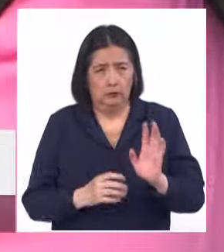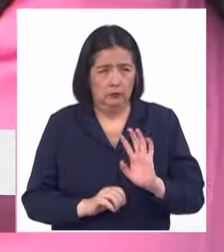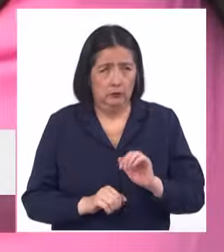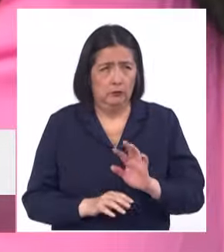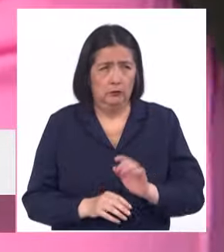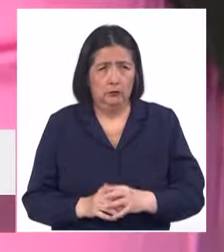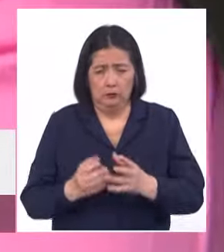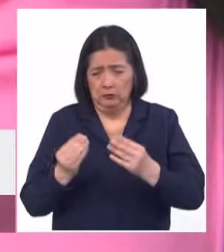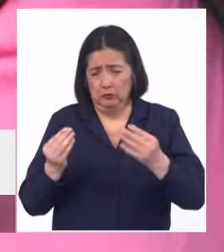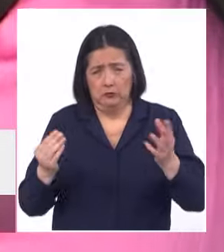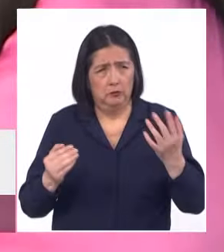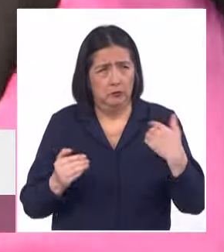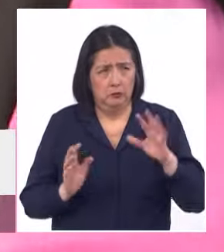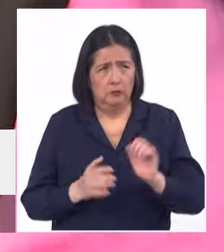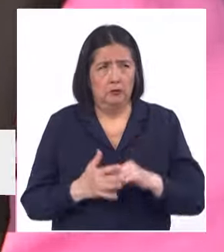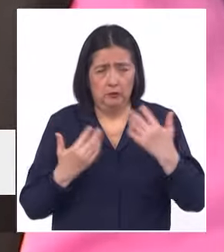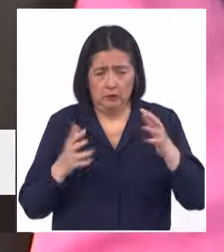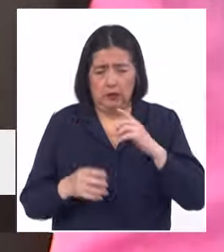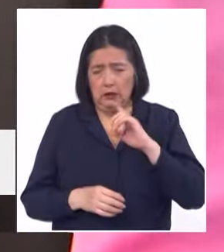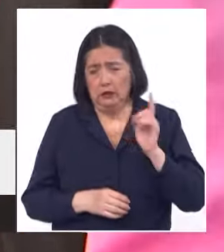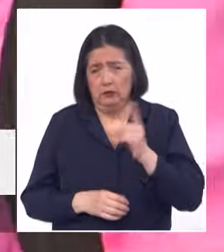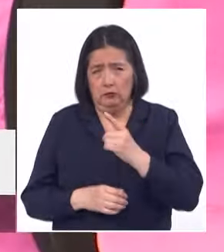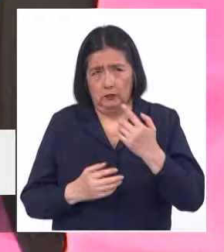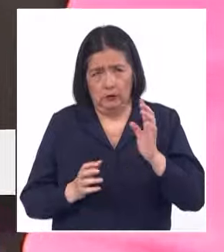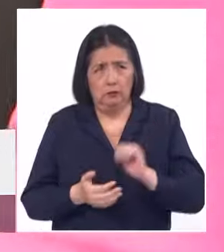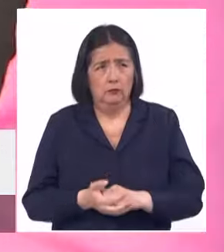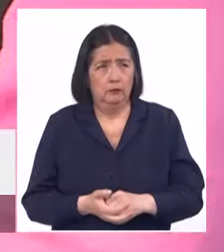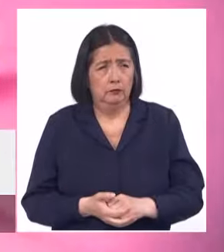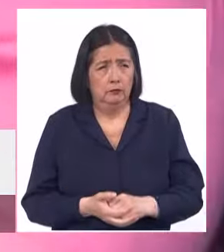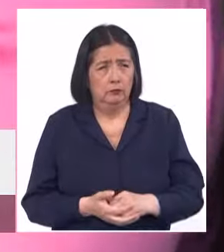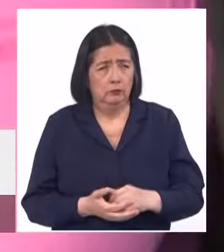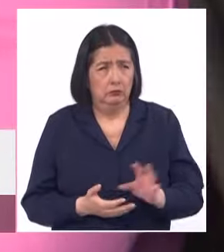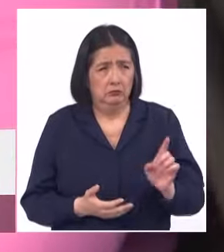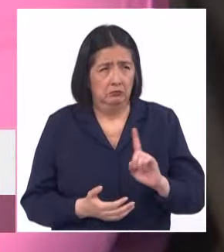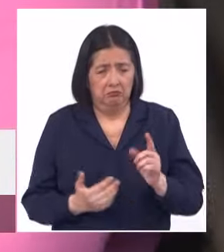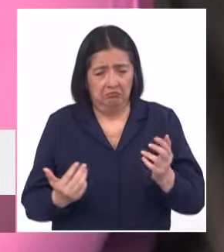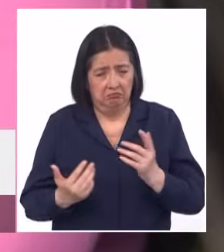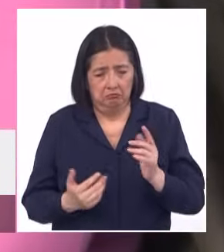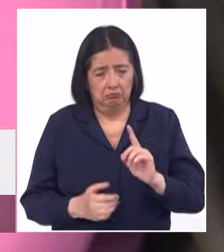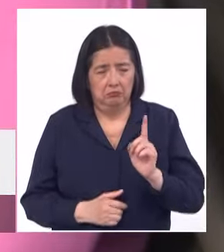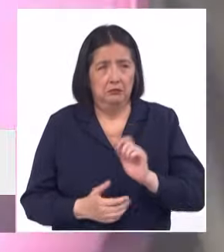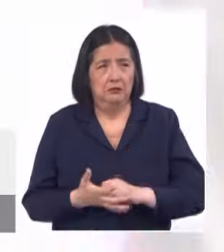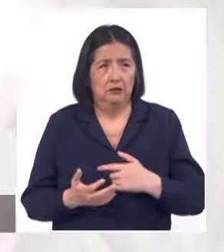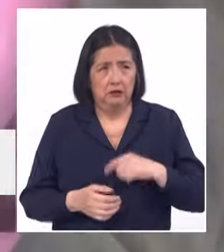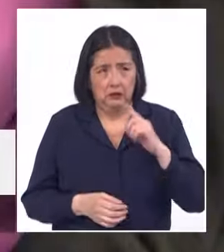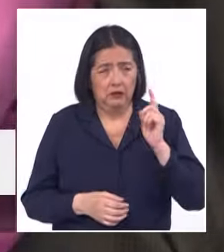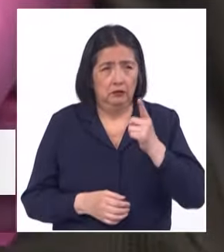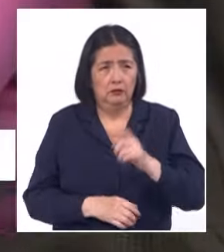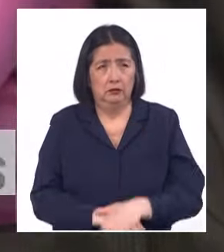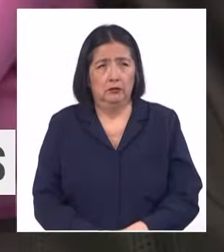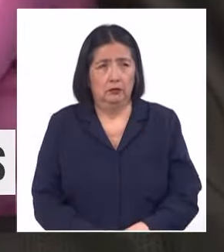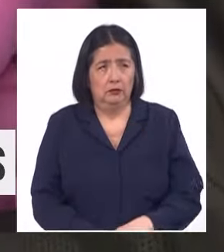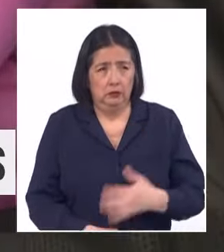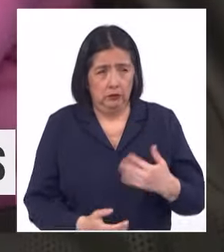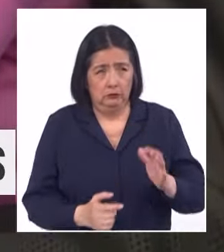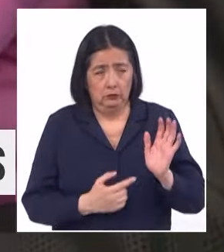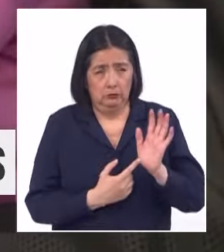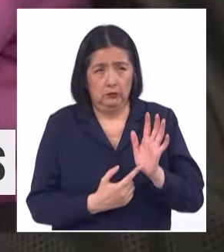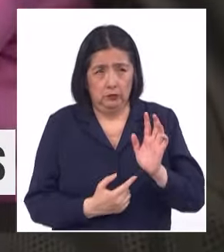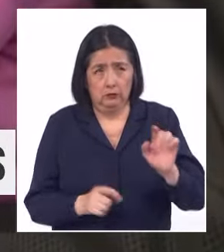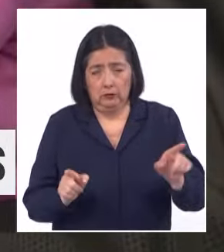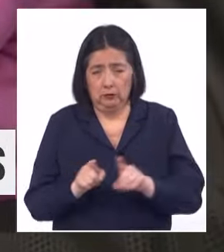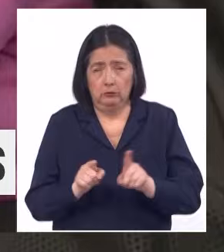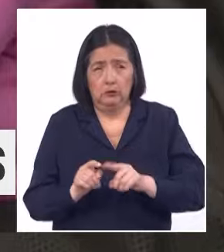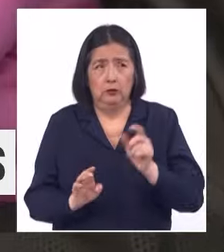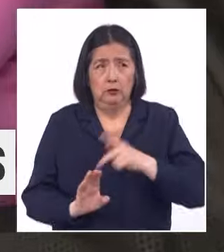29 de julio. No son muchos mensajes, nosotros hemos denunciado en su momento, pues no tenemos miedo en ese sentido de poder denunciar. Hemos presentado también